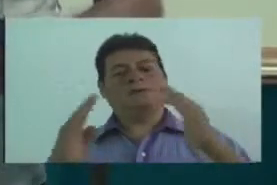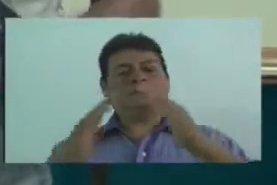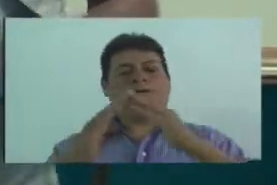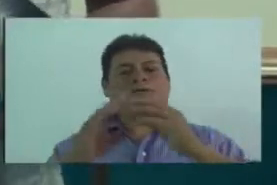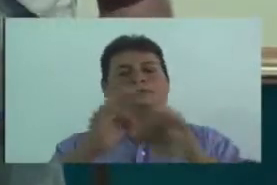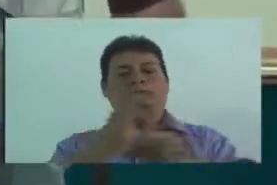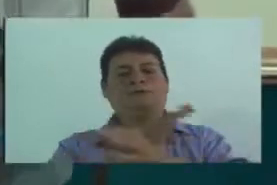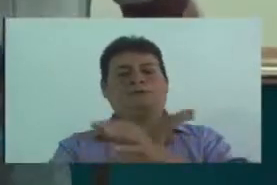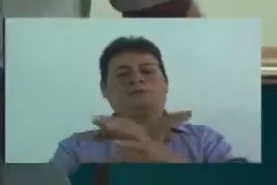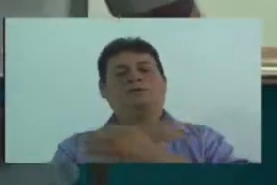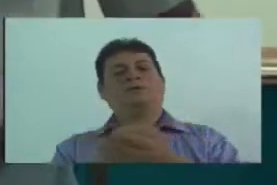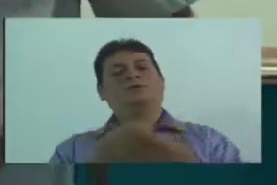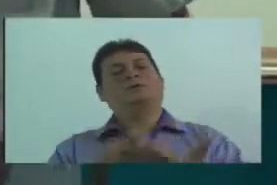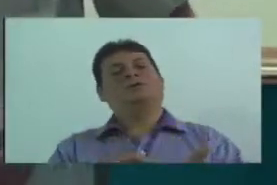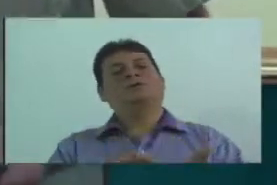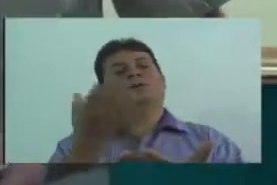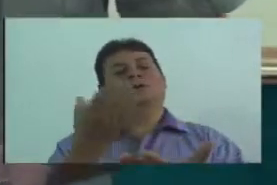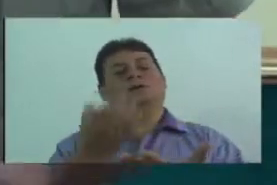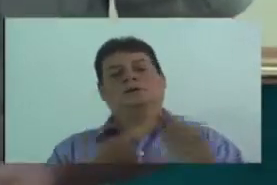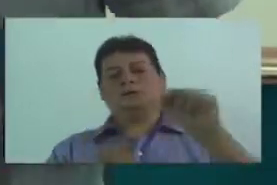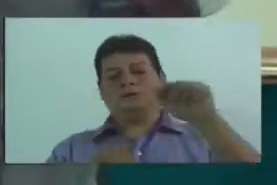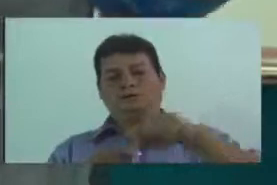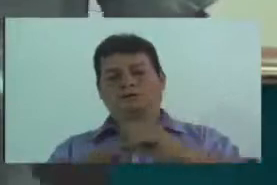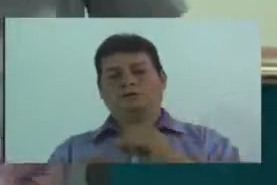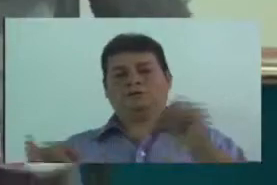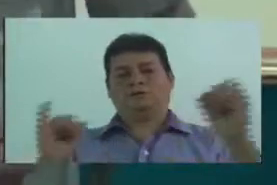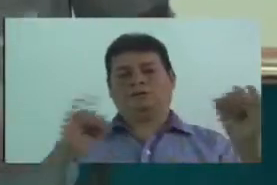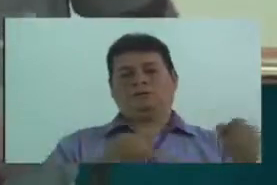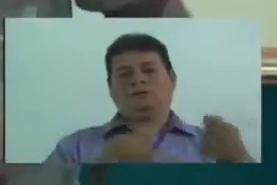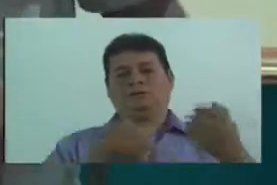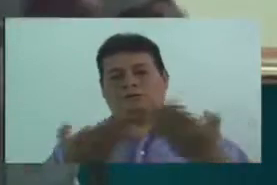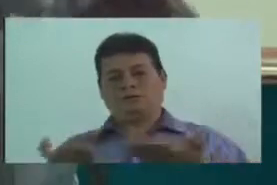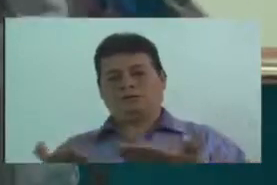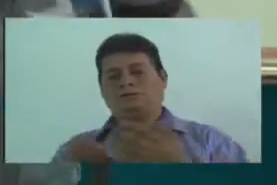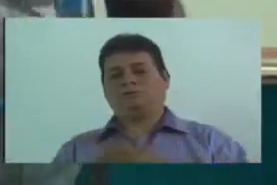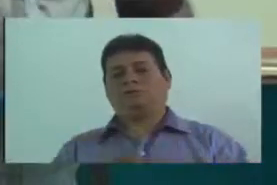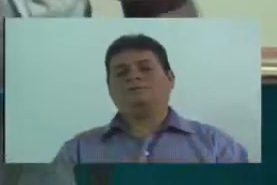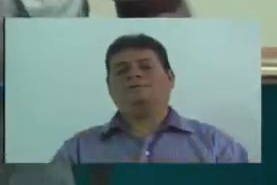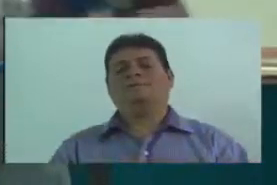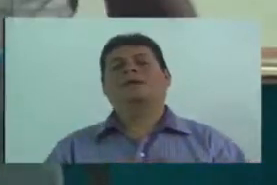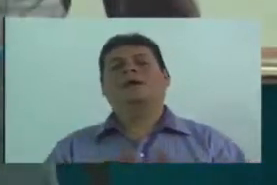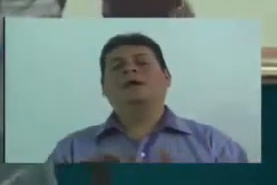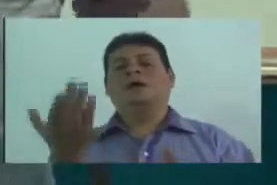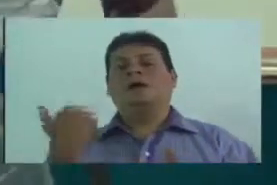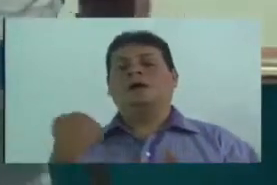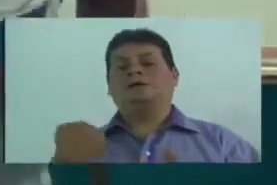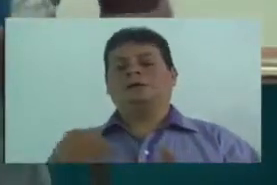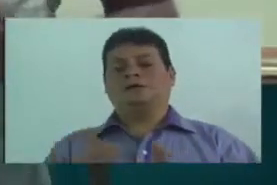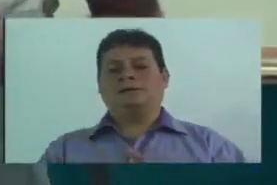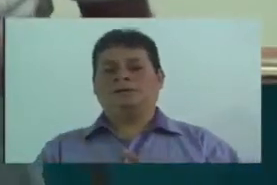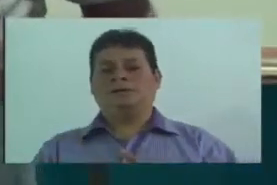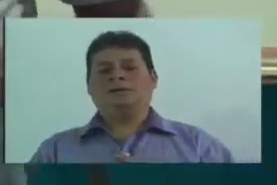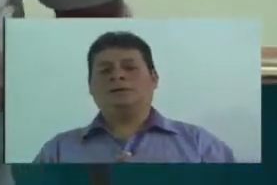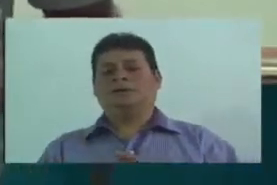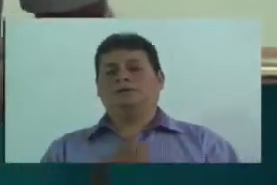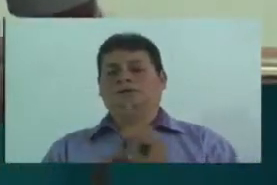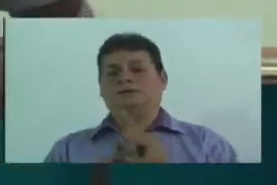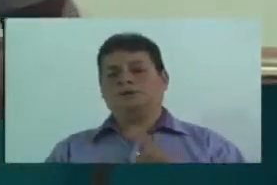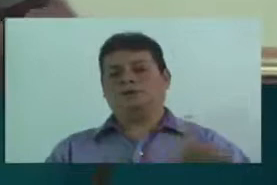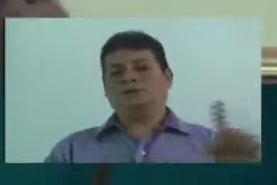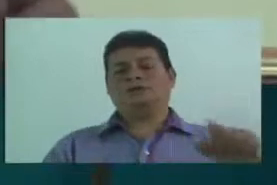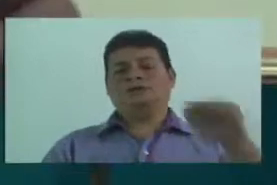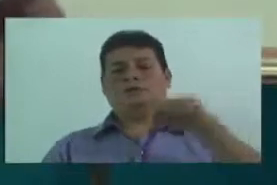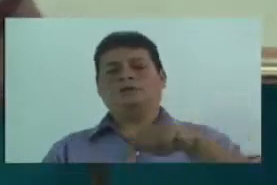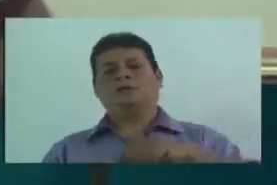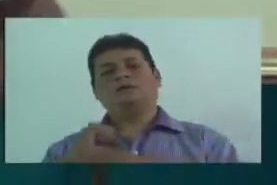esta clase de retroalimentación de lengua castellana. Y quiero despedirme, sin antes despedirme, quiero recordarles que